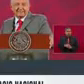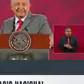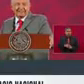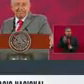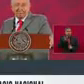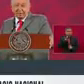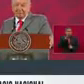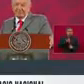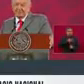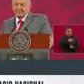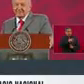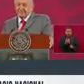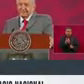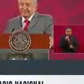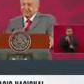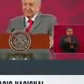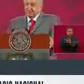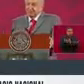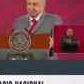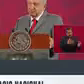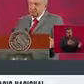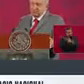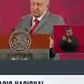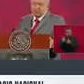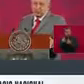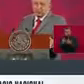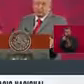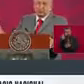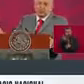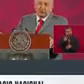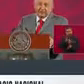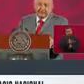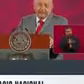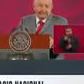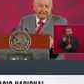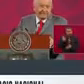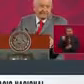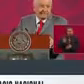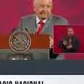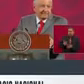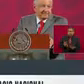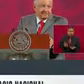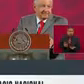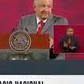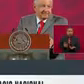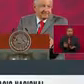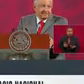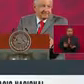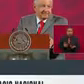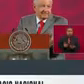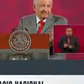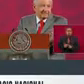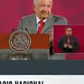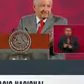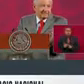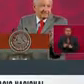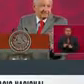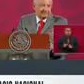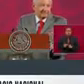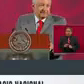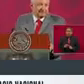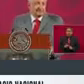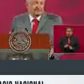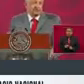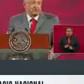mujeres. Necesitamos un sistema de justicia penal que funcione. Entonces, mira, pues encontramos a lo largo de todos